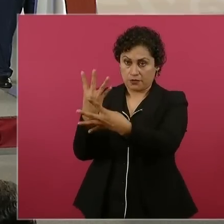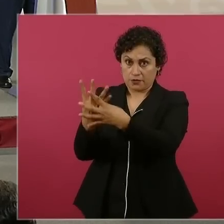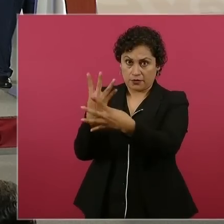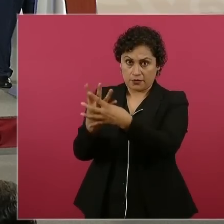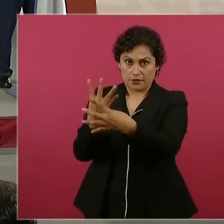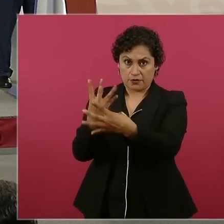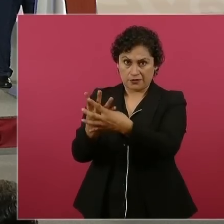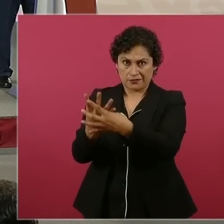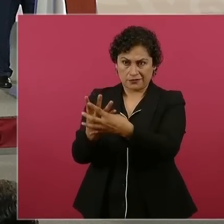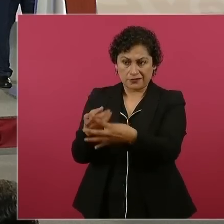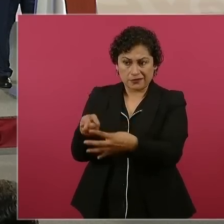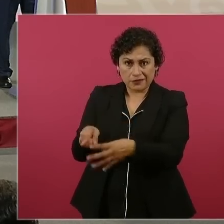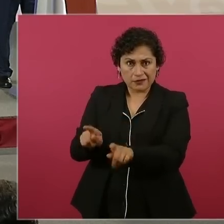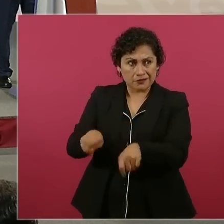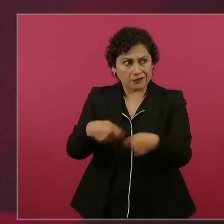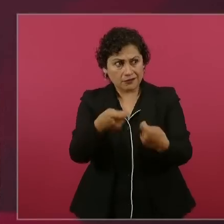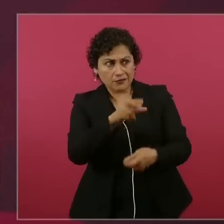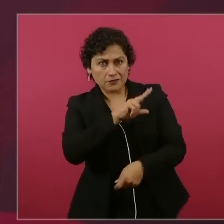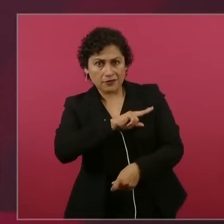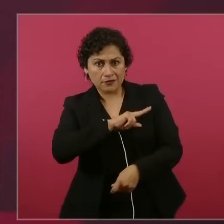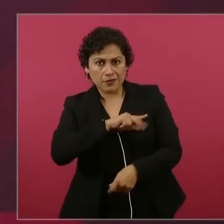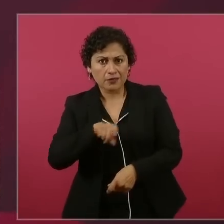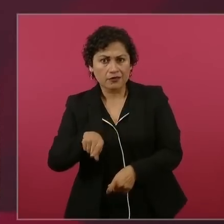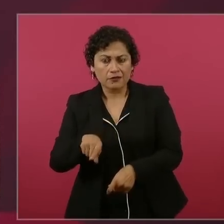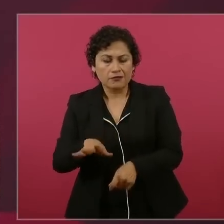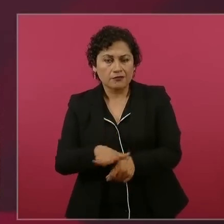¿Cómo se van a privatizar las cárceles?